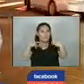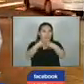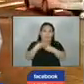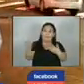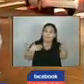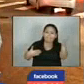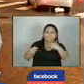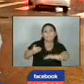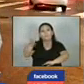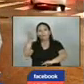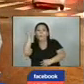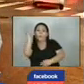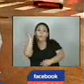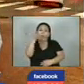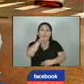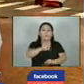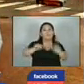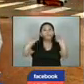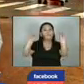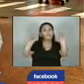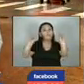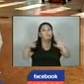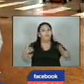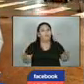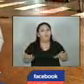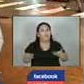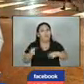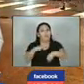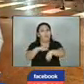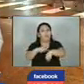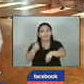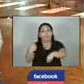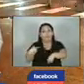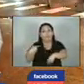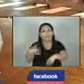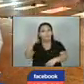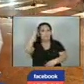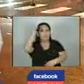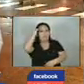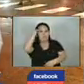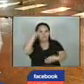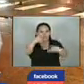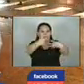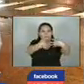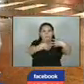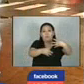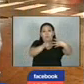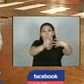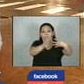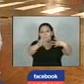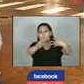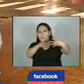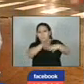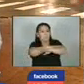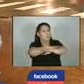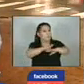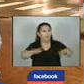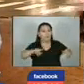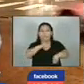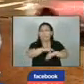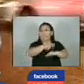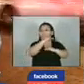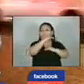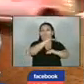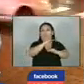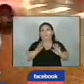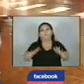conferencias de prensa sobre estas situaciones que se están generando en las últimas horas sabemos que ya el título 42 está por finalizar es una situación que